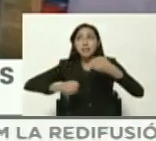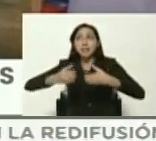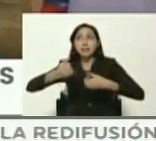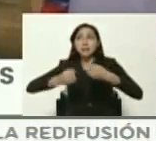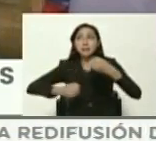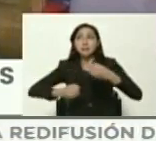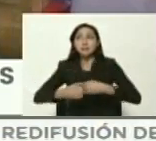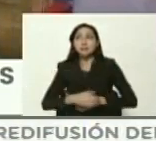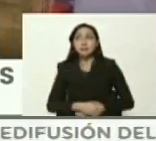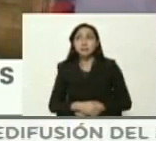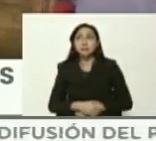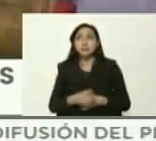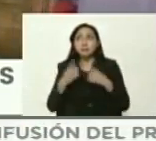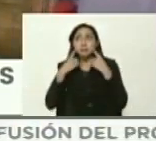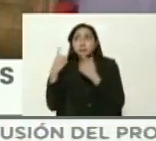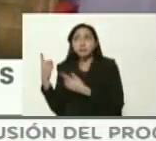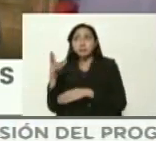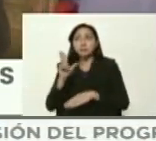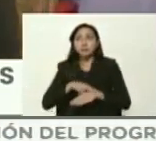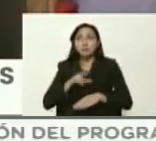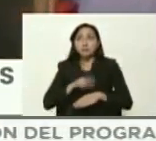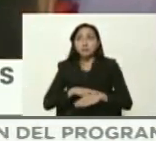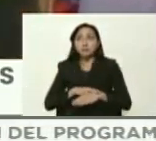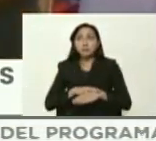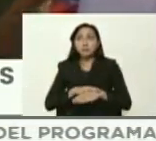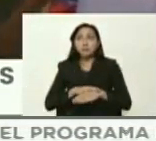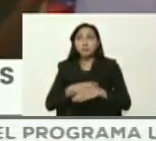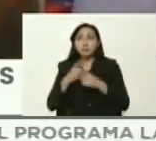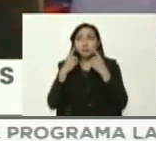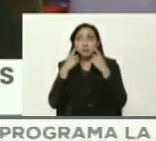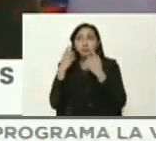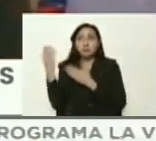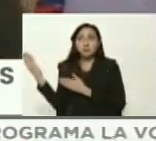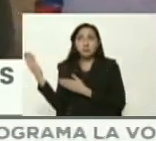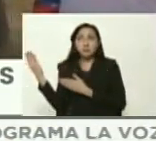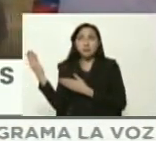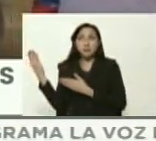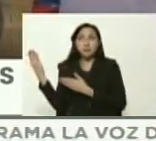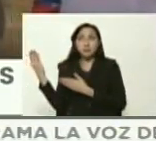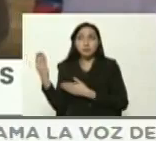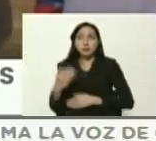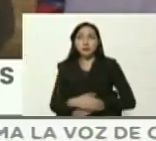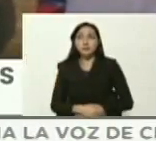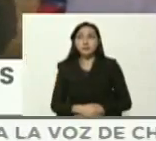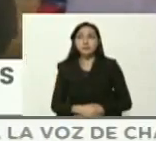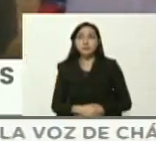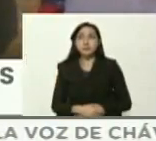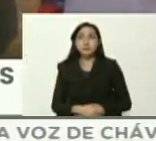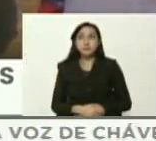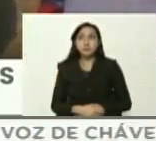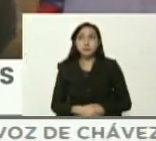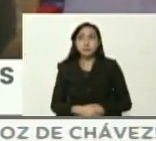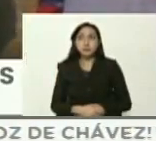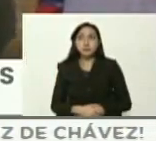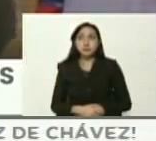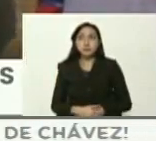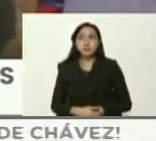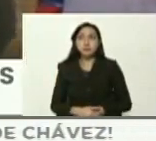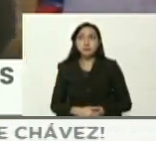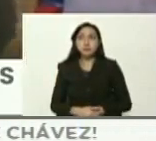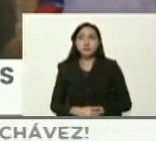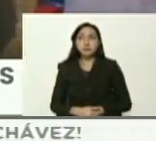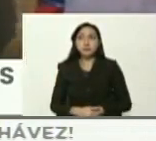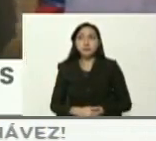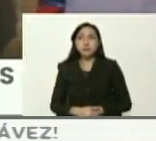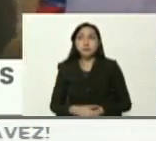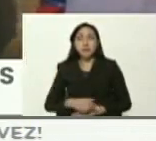favor, véngase por aquí. Estamos entregándole, como es normal, nosotros nuestra chicha,